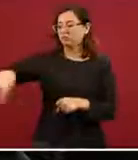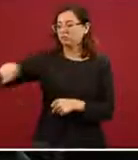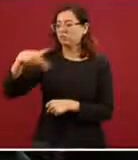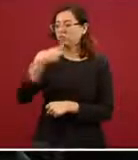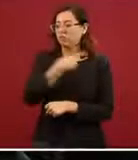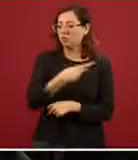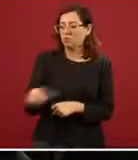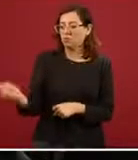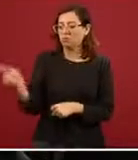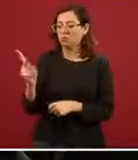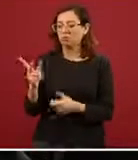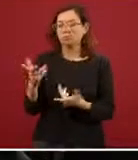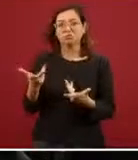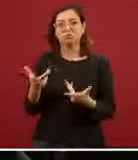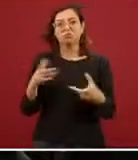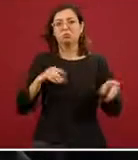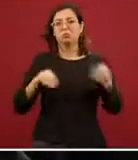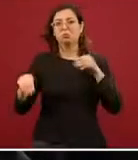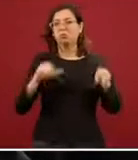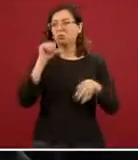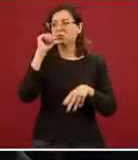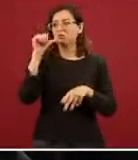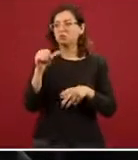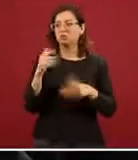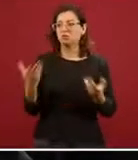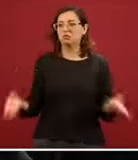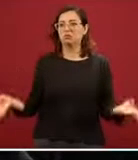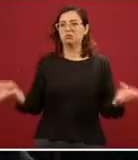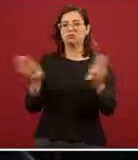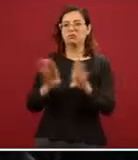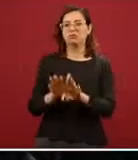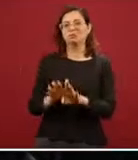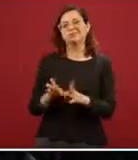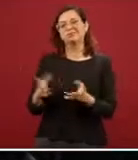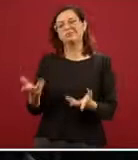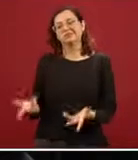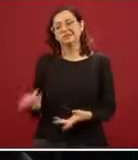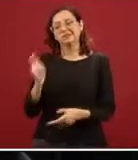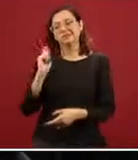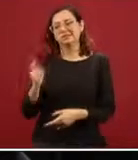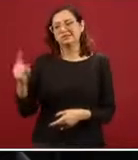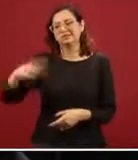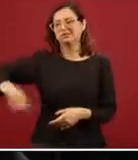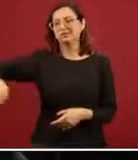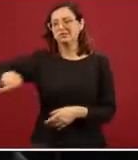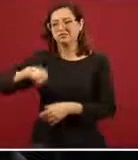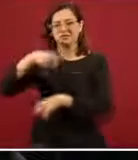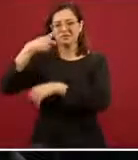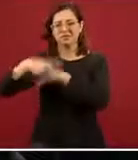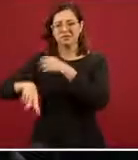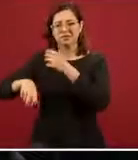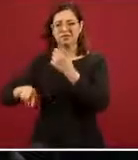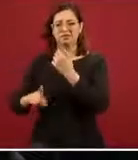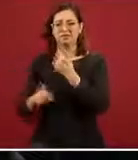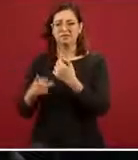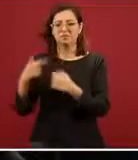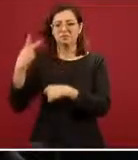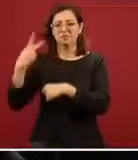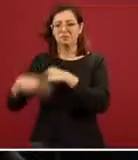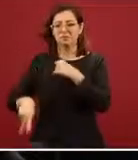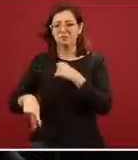que proteger, y eso no quiere decir no hacer las medidas de salud pública